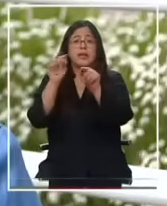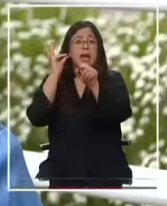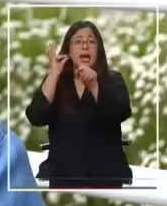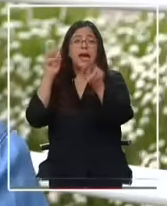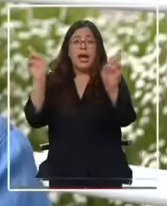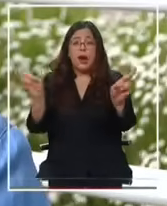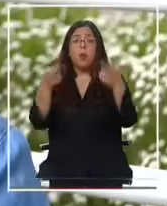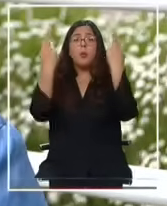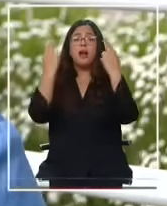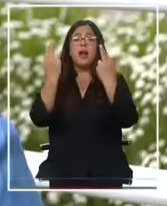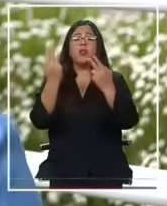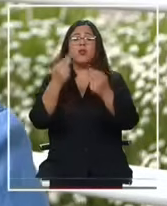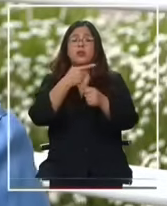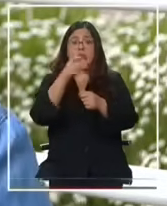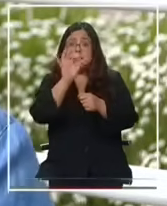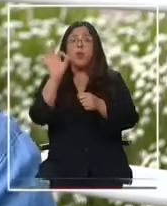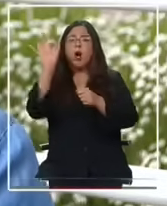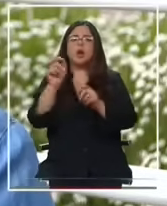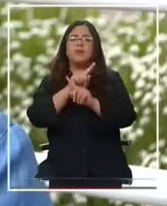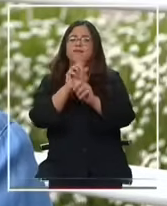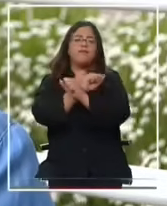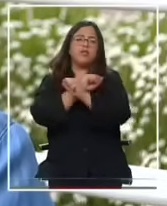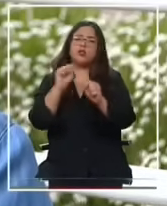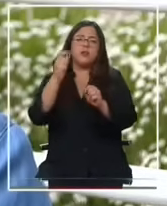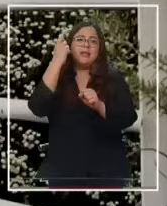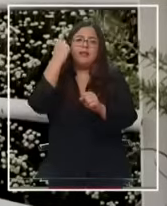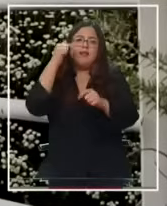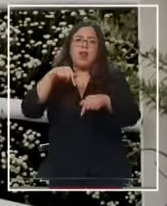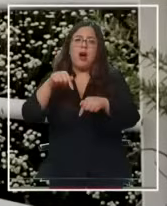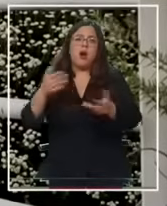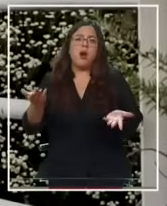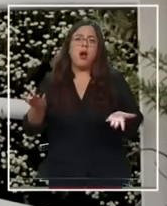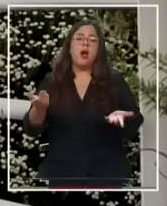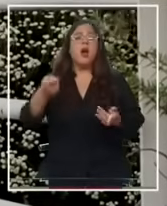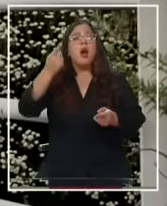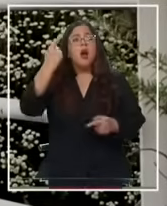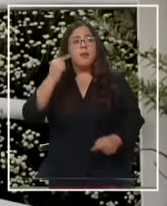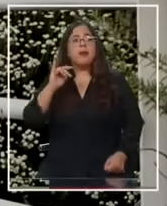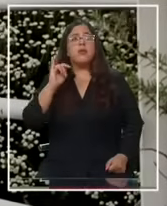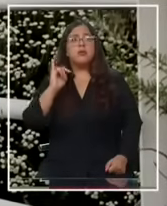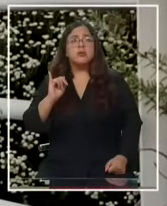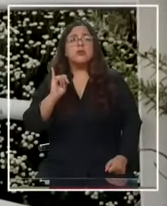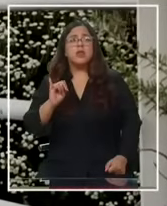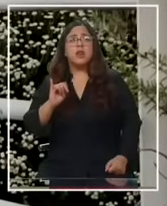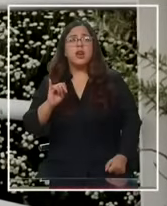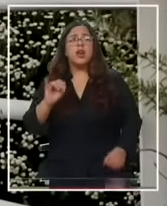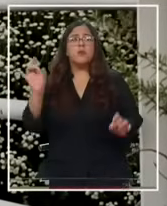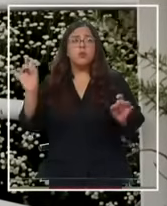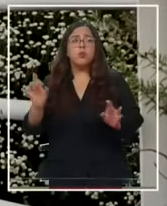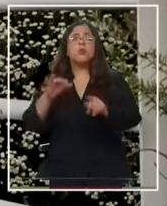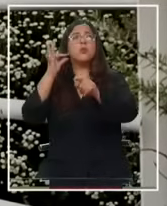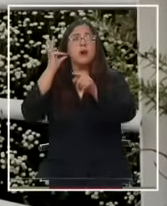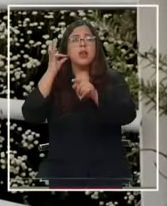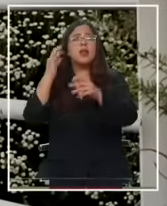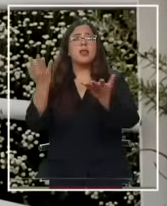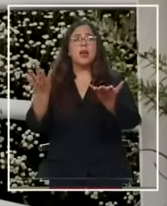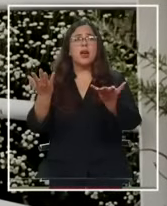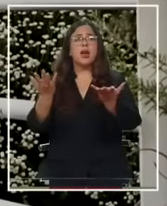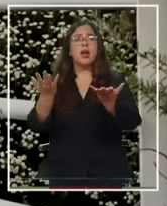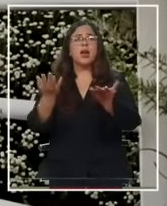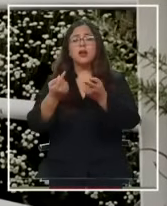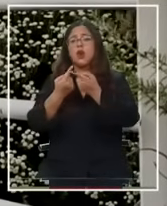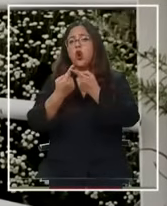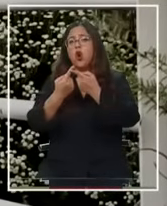en un 100%, porque eso la verdad es que es imposible de saber hoy en día, pero sí, sin lugar a dudas, ella hubiese tenido otro tipo